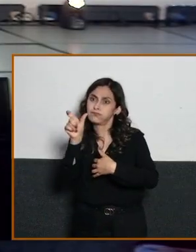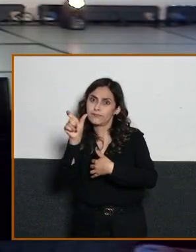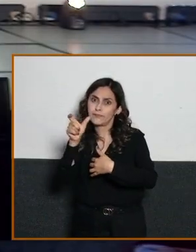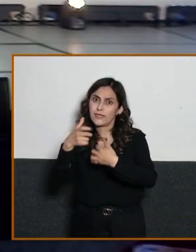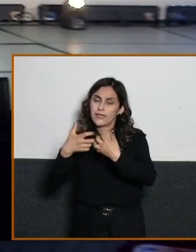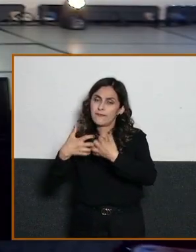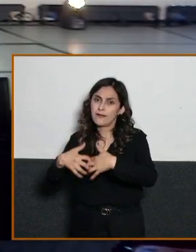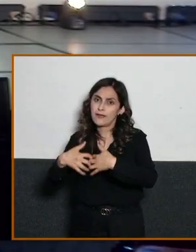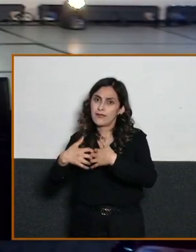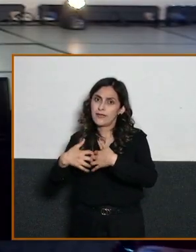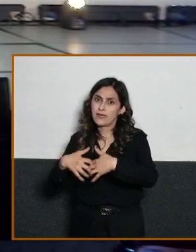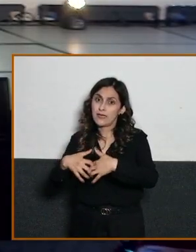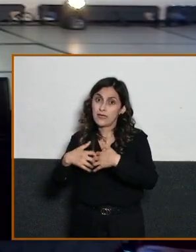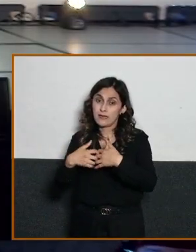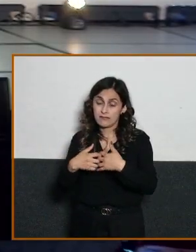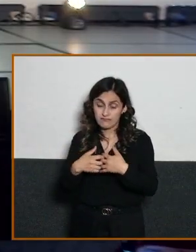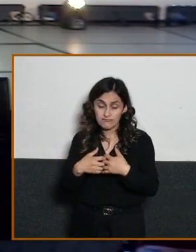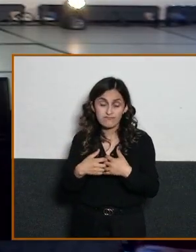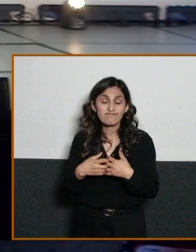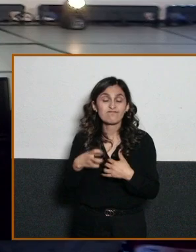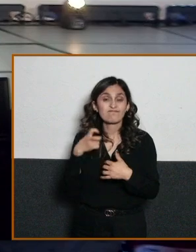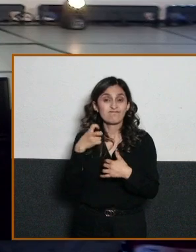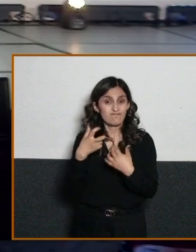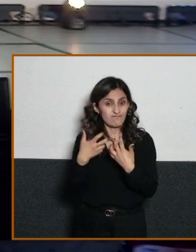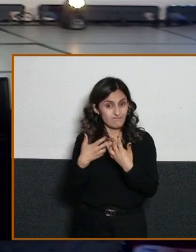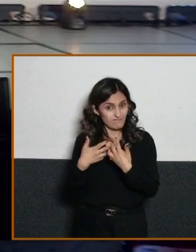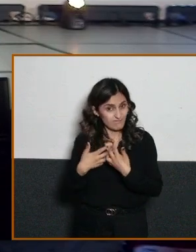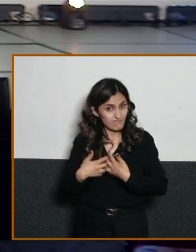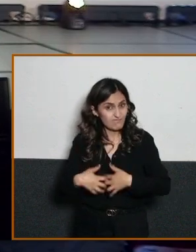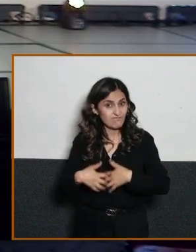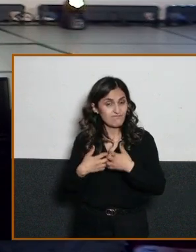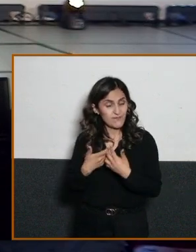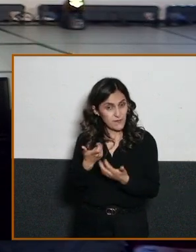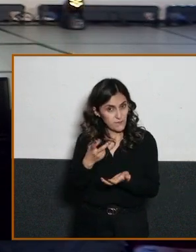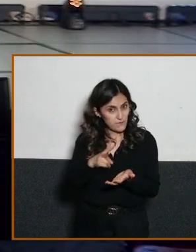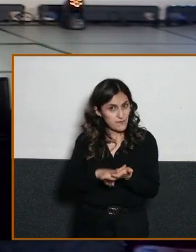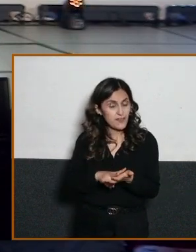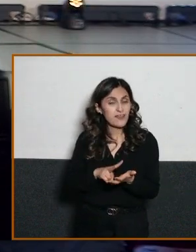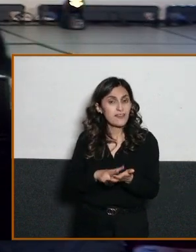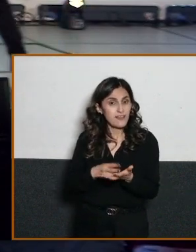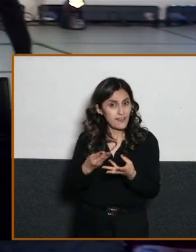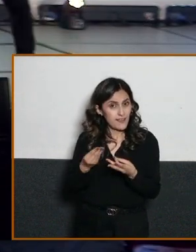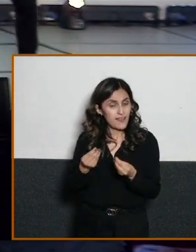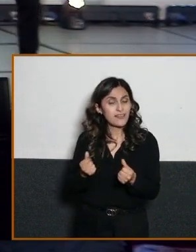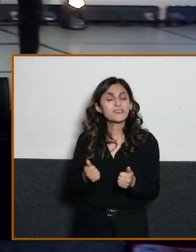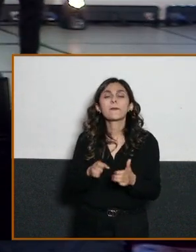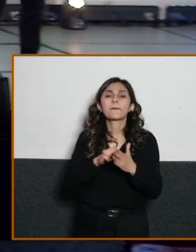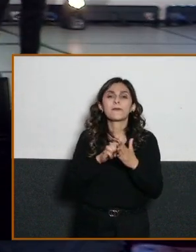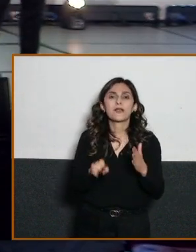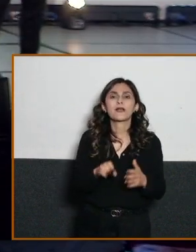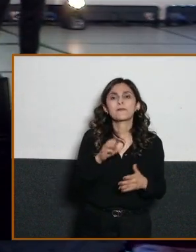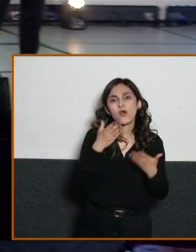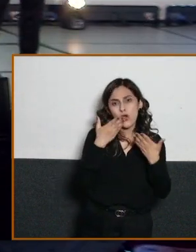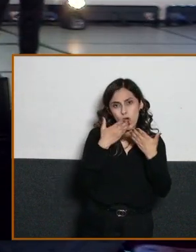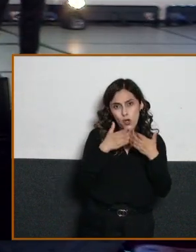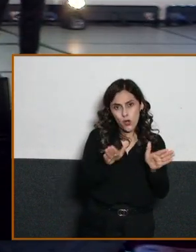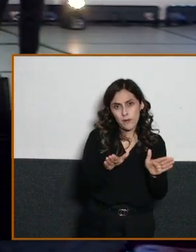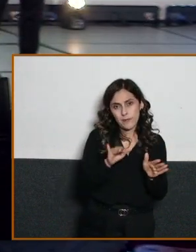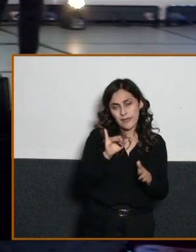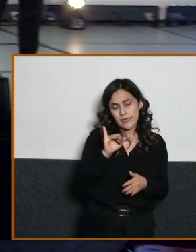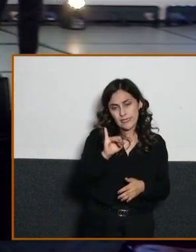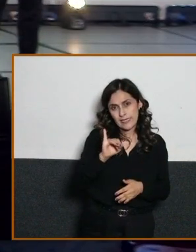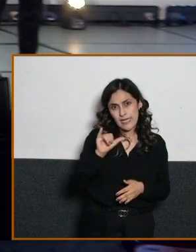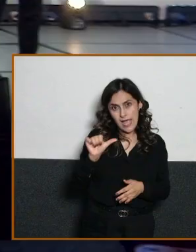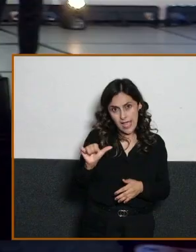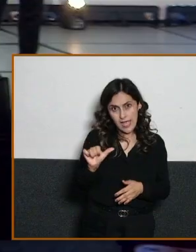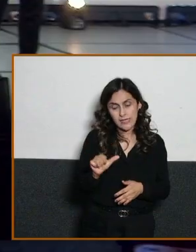Y eso cuesta procesamiento. De hecho, es curioso que sepan que, por ejemplo, OpenAI, la empresa que tiene ChatGPT,